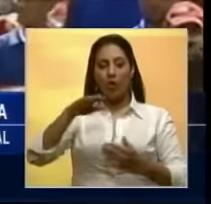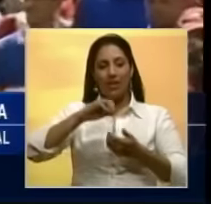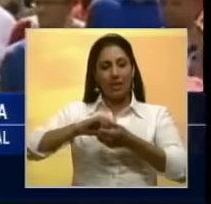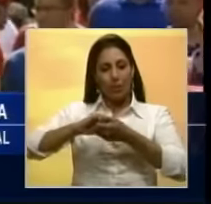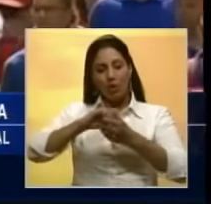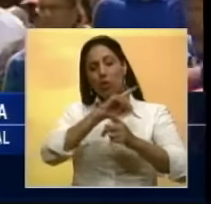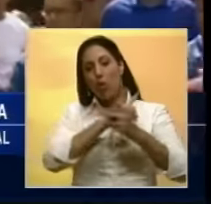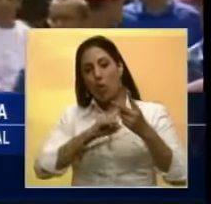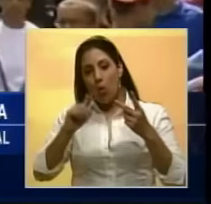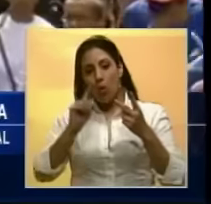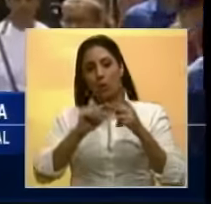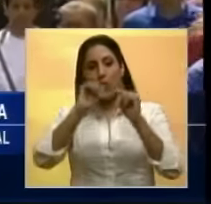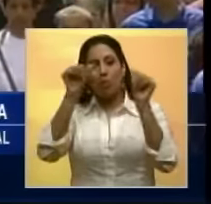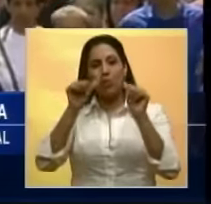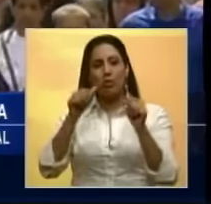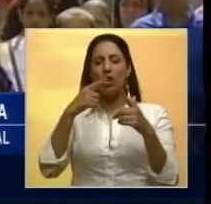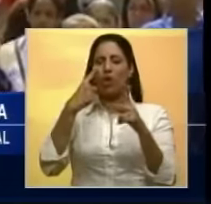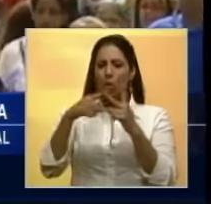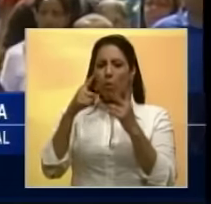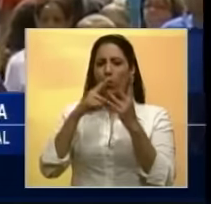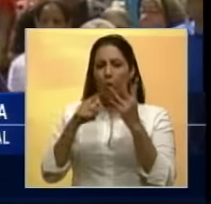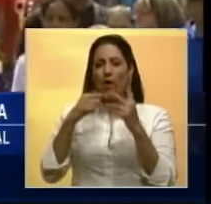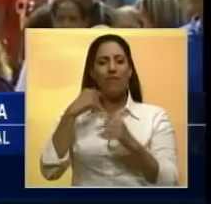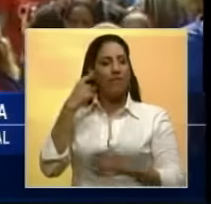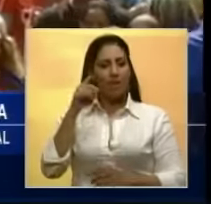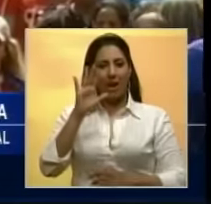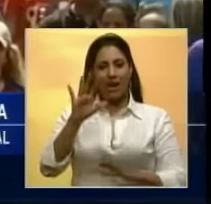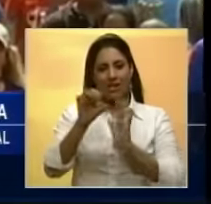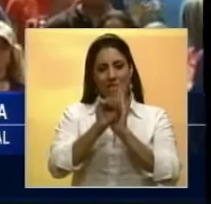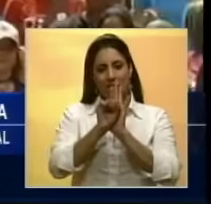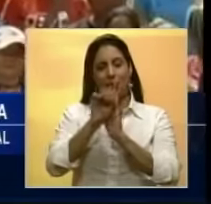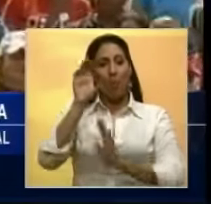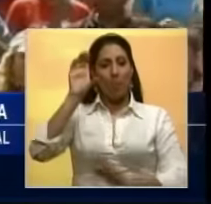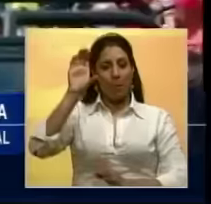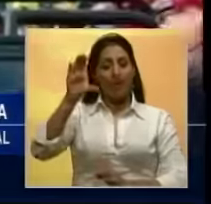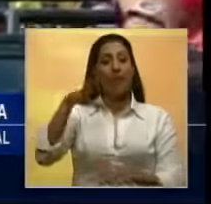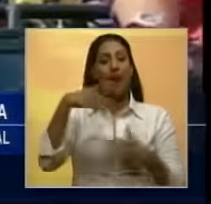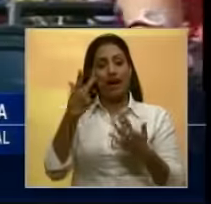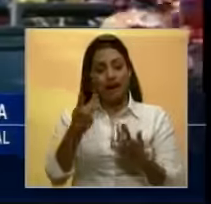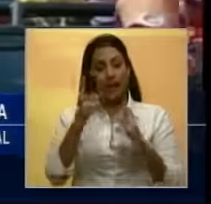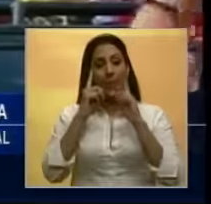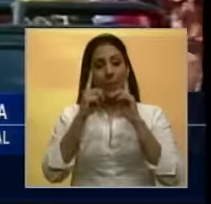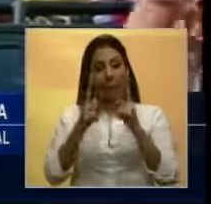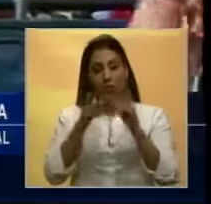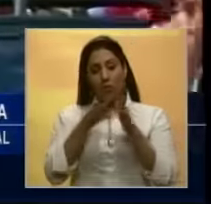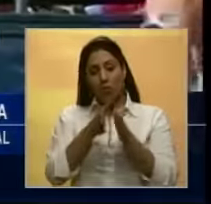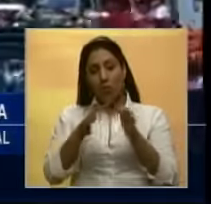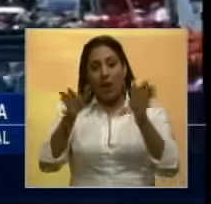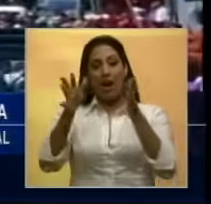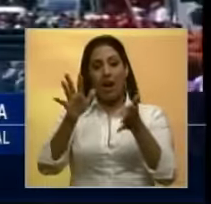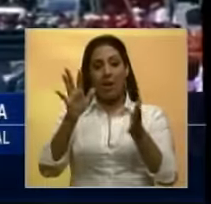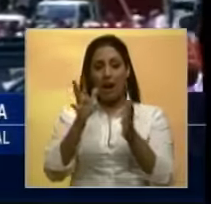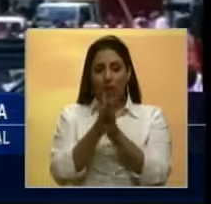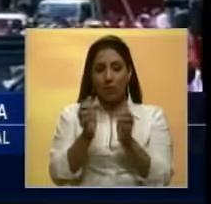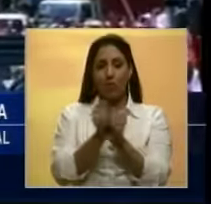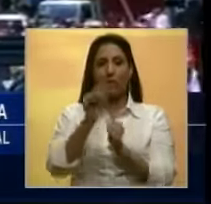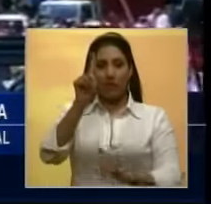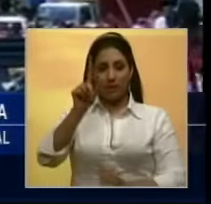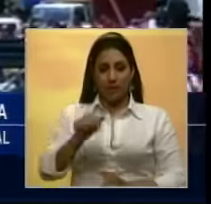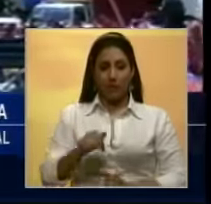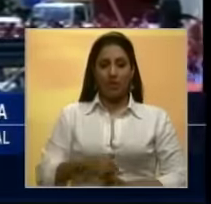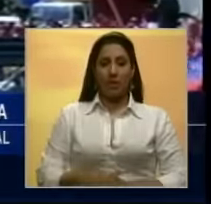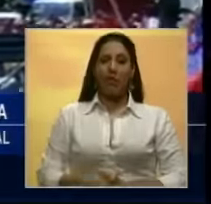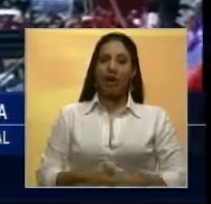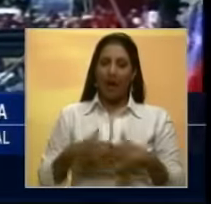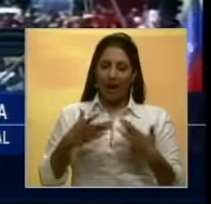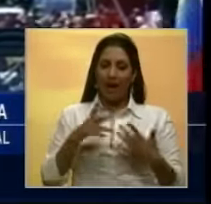Paseo Artesanal Fabricio Ojeda y distintos lugares emblemáticos del país. También el distribuidor Fabricio Ojeda en el estado de Anzoátegui. Así es.